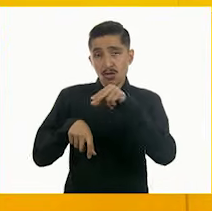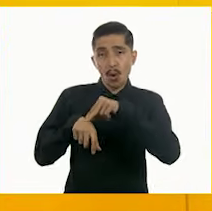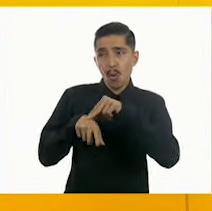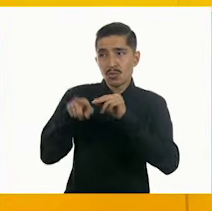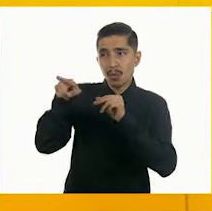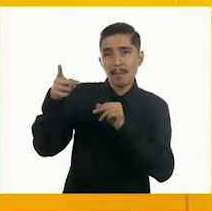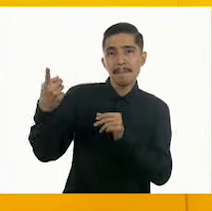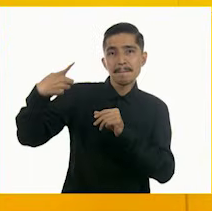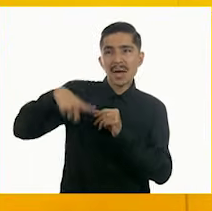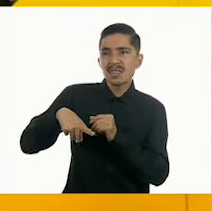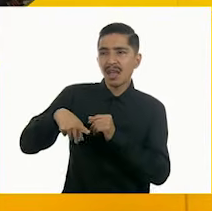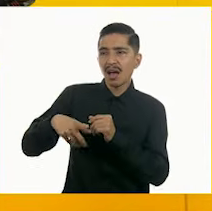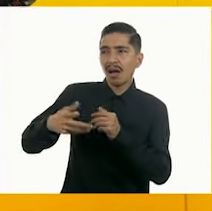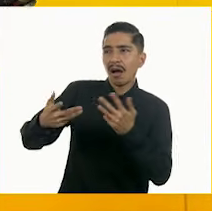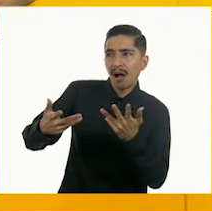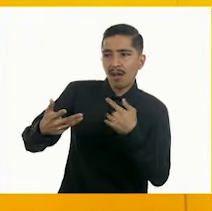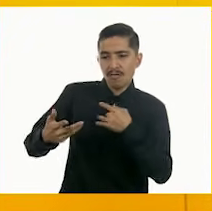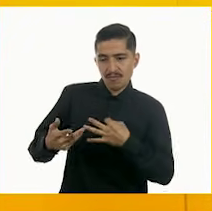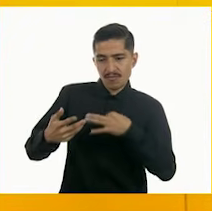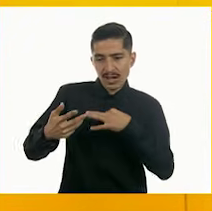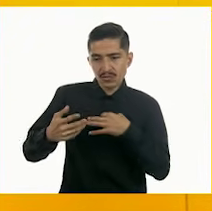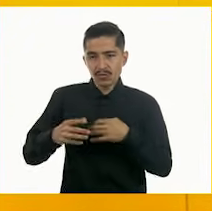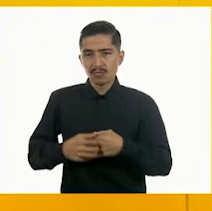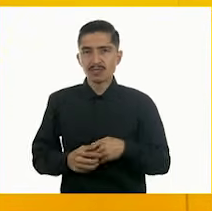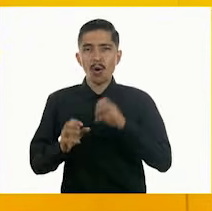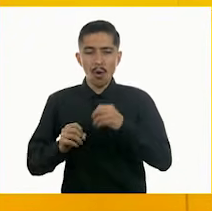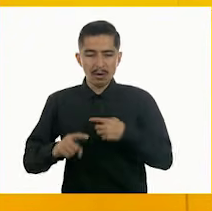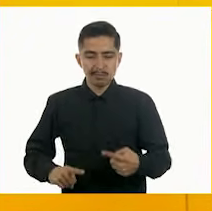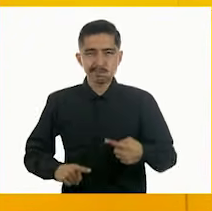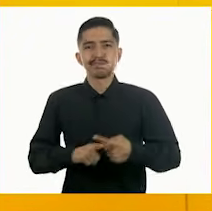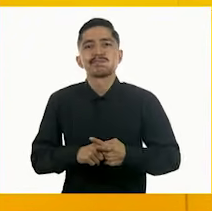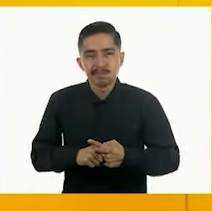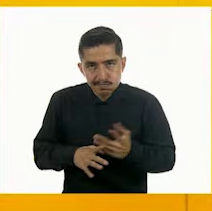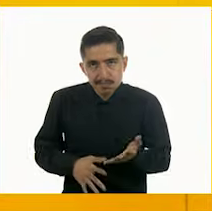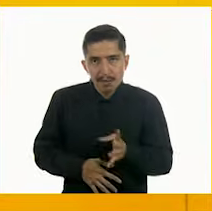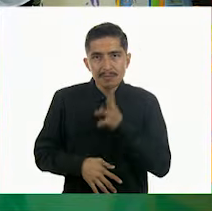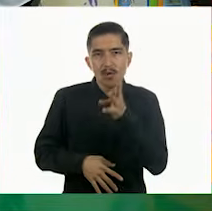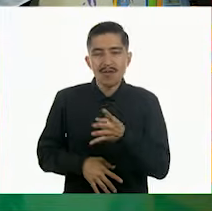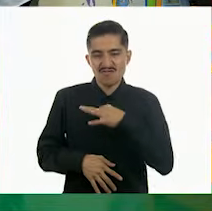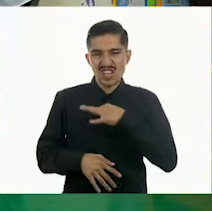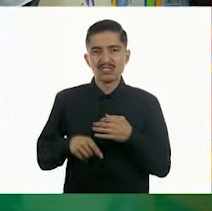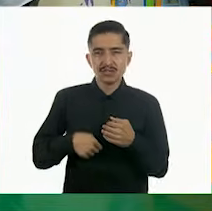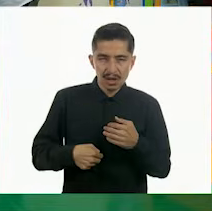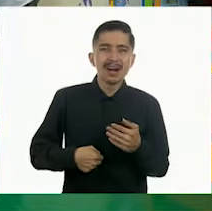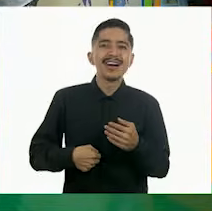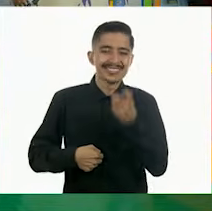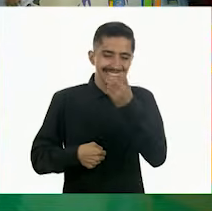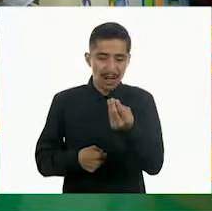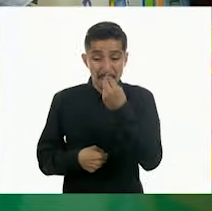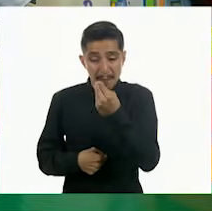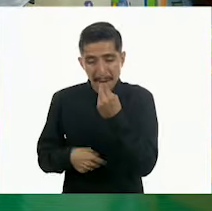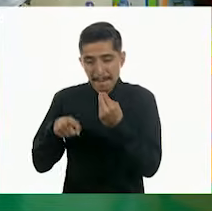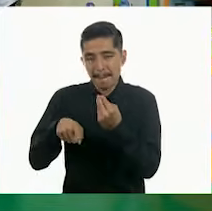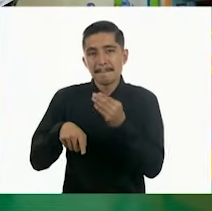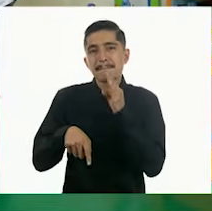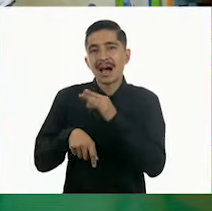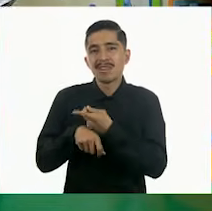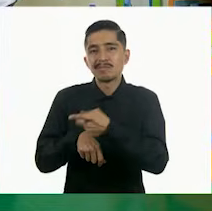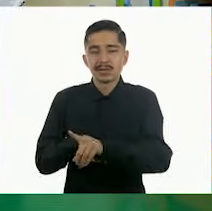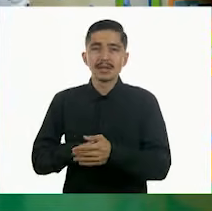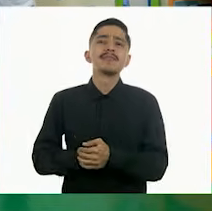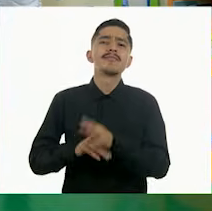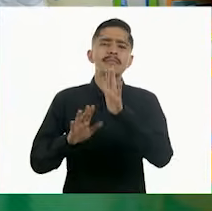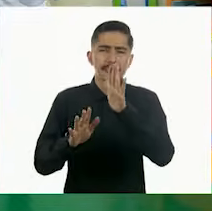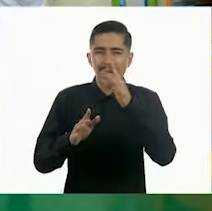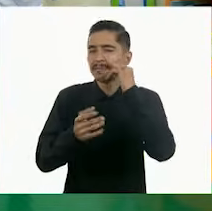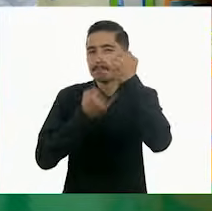dirá qué es lo que tenemos, si una infección o una intoxicación. Por ese alimento que ingestamos. Claro. Oye, pero mira, vamos